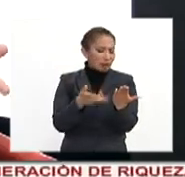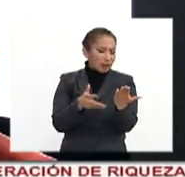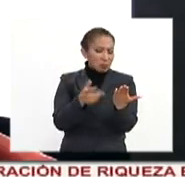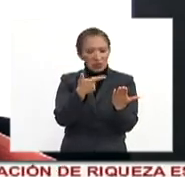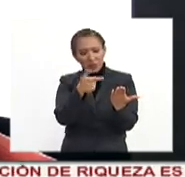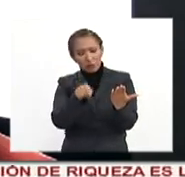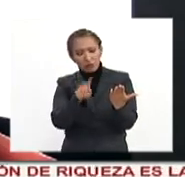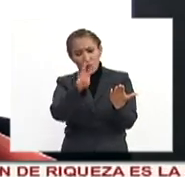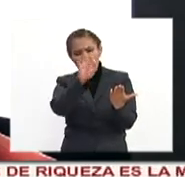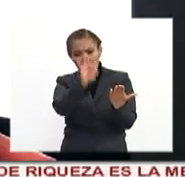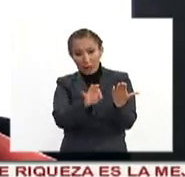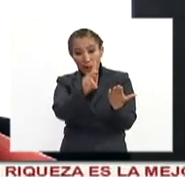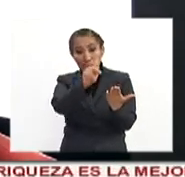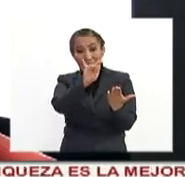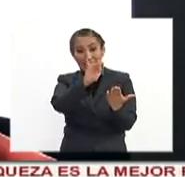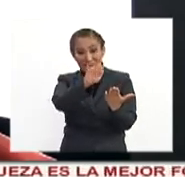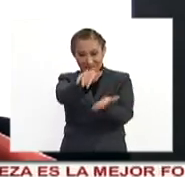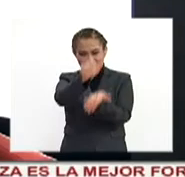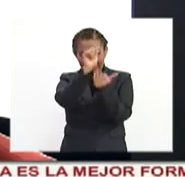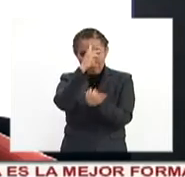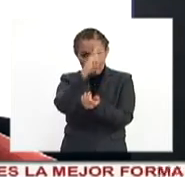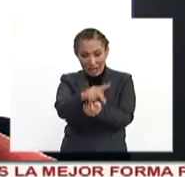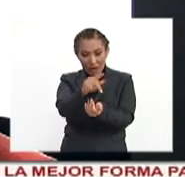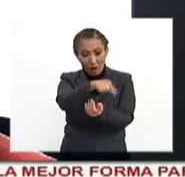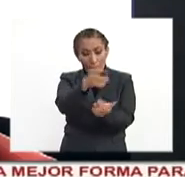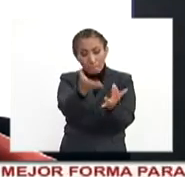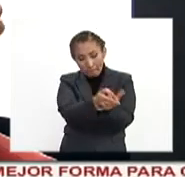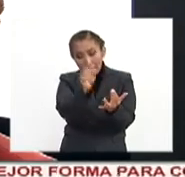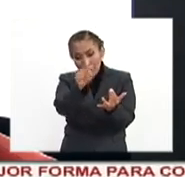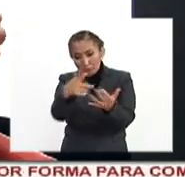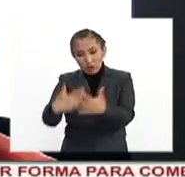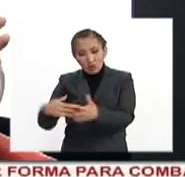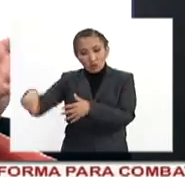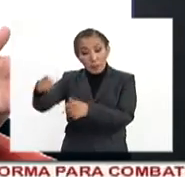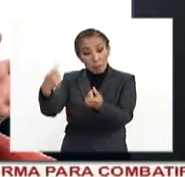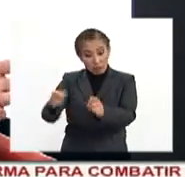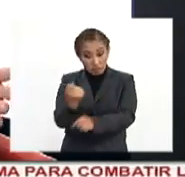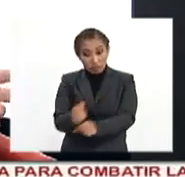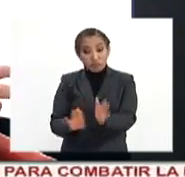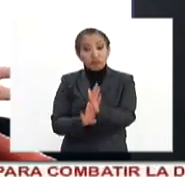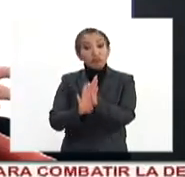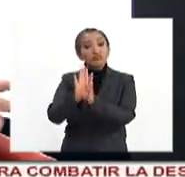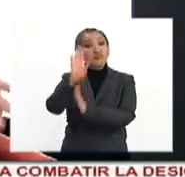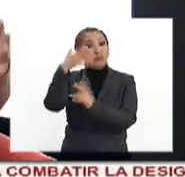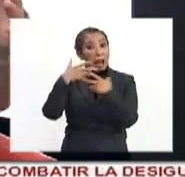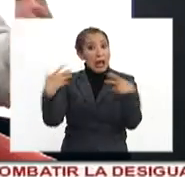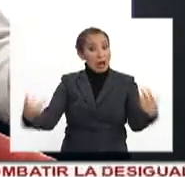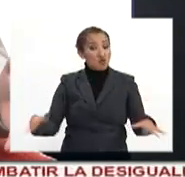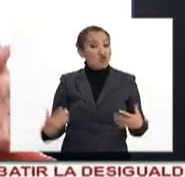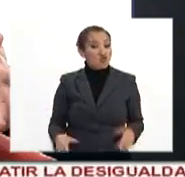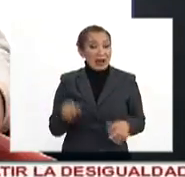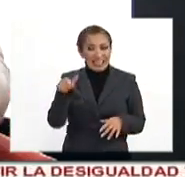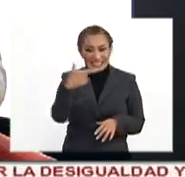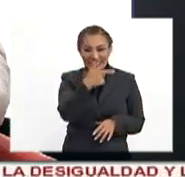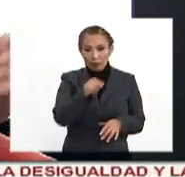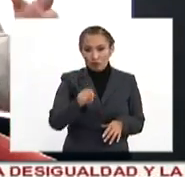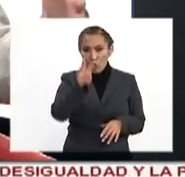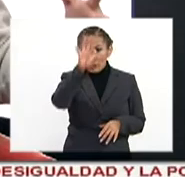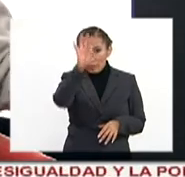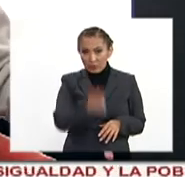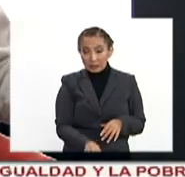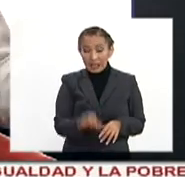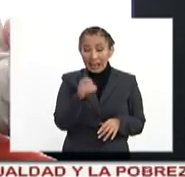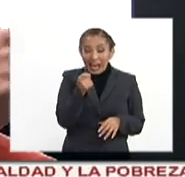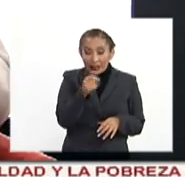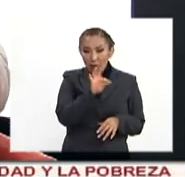el 7.4 del PIB de México hace parte de estas industrias y que tiene un potencial de crecimiento enorme. Y de este 7.4, casi